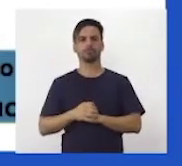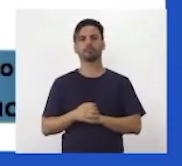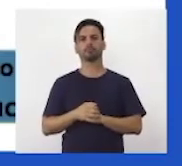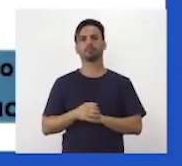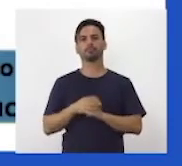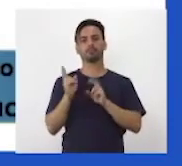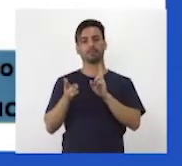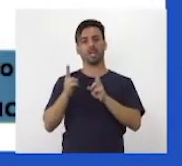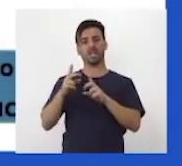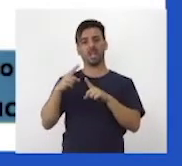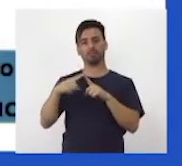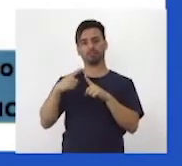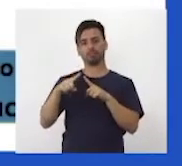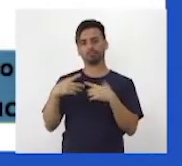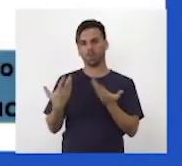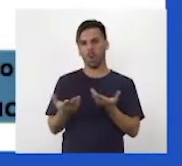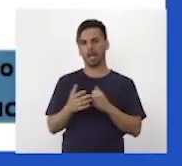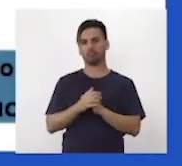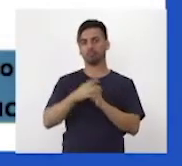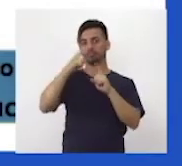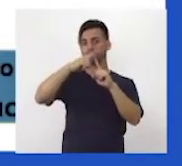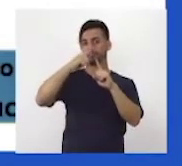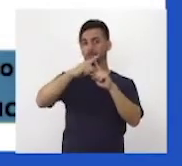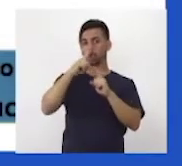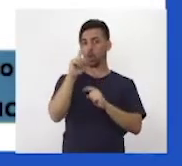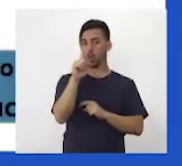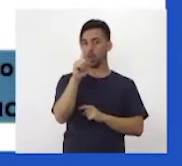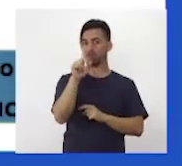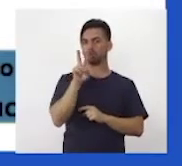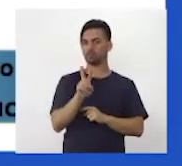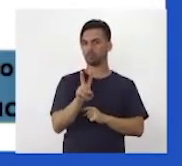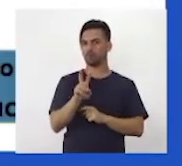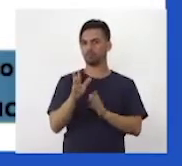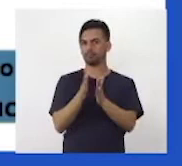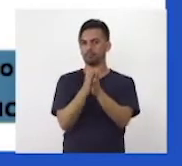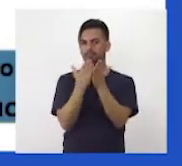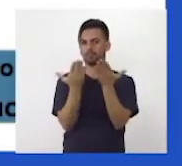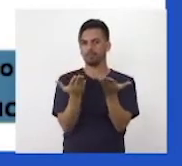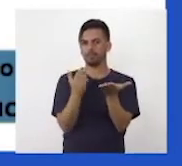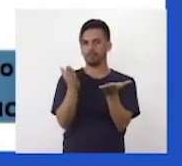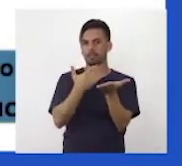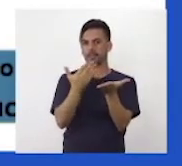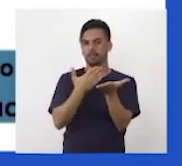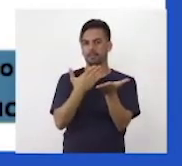Las tareas son el ejercicio 1 y 2 que te aparecen en la página